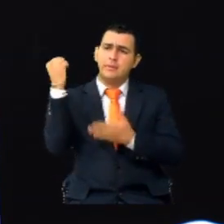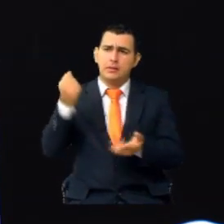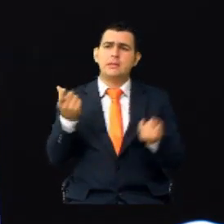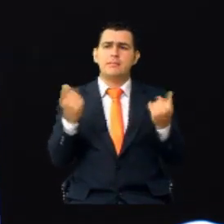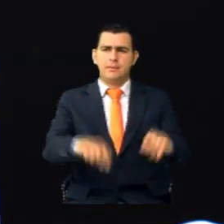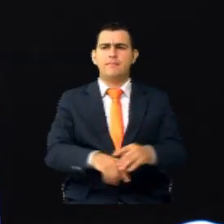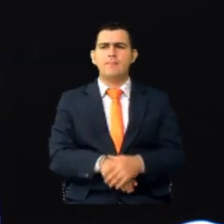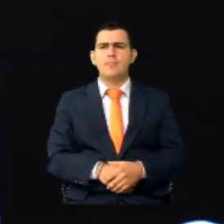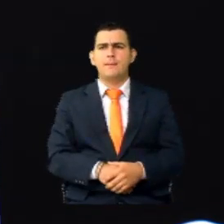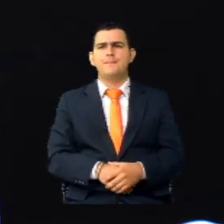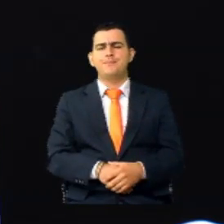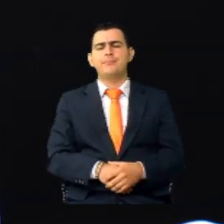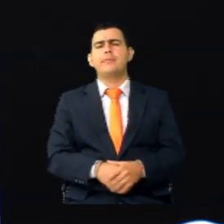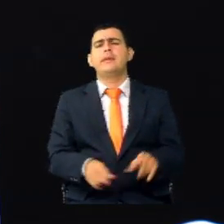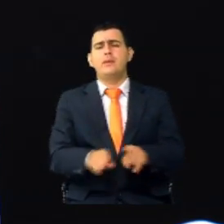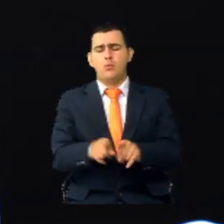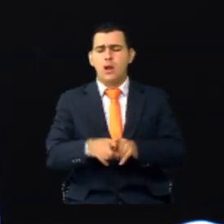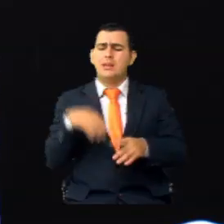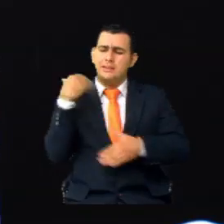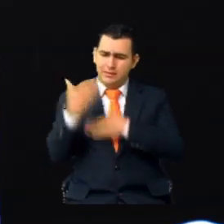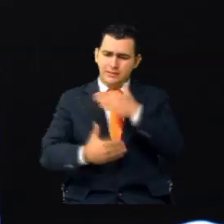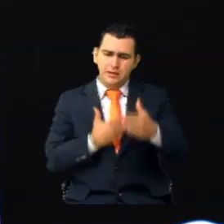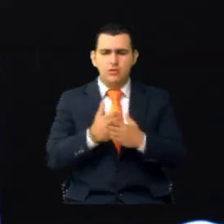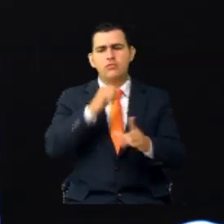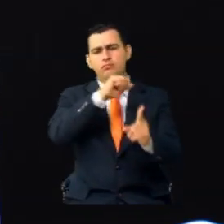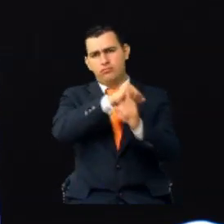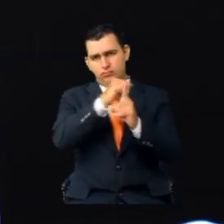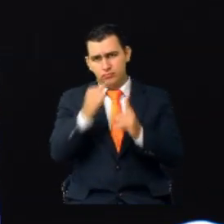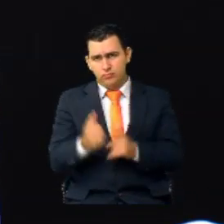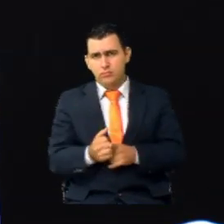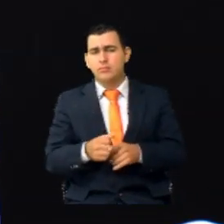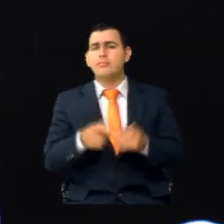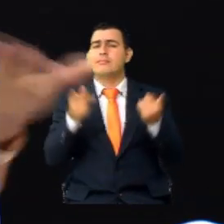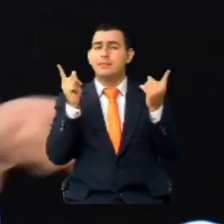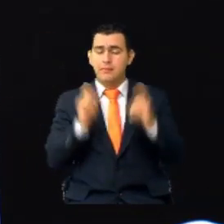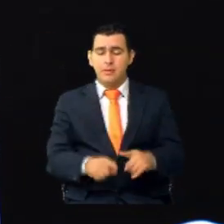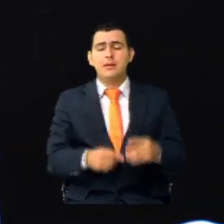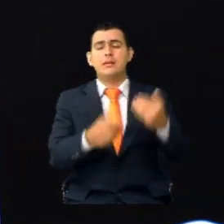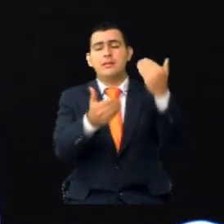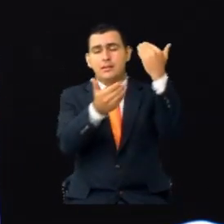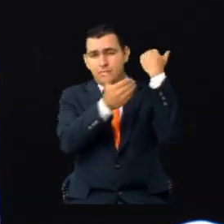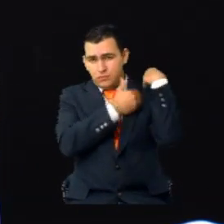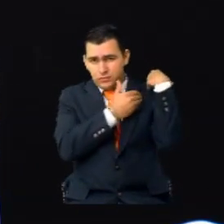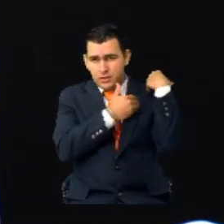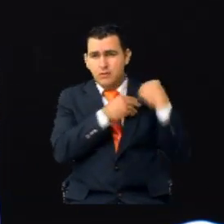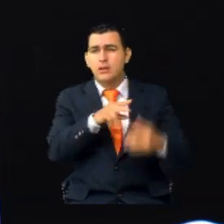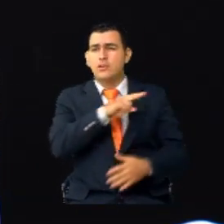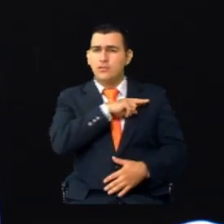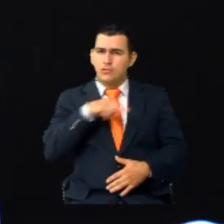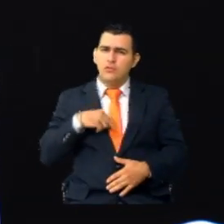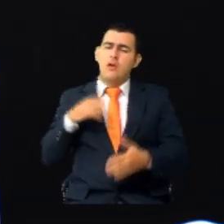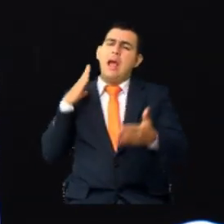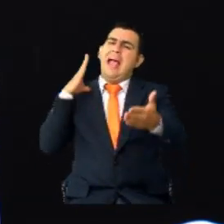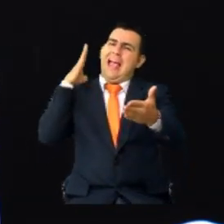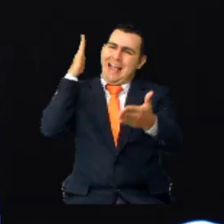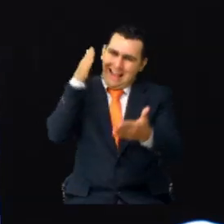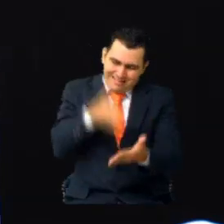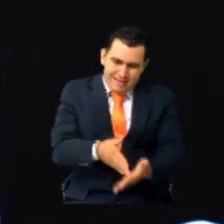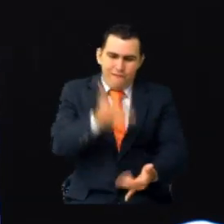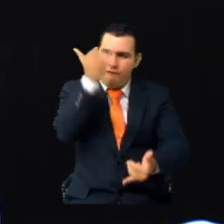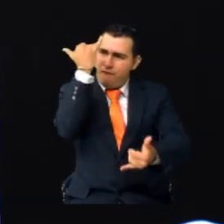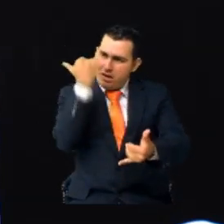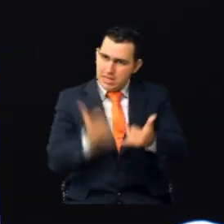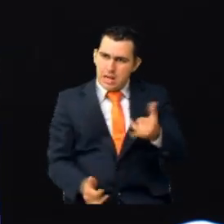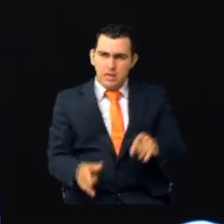hablando, en términos también de desarrollo socioeconómico, y que tenemos nosotros la responsabilidad de llegar hasta el final como la